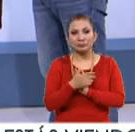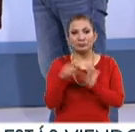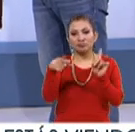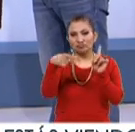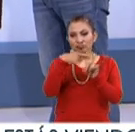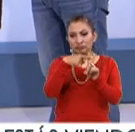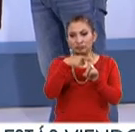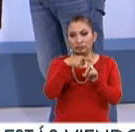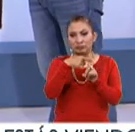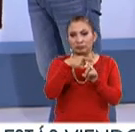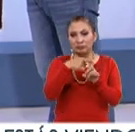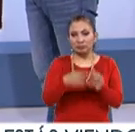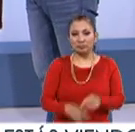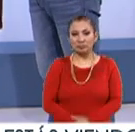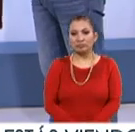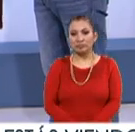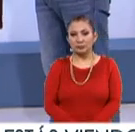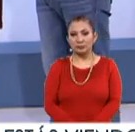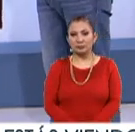ahora